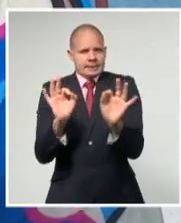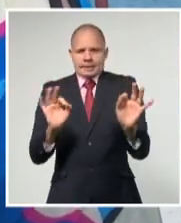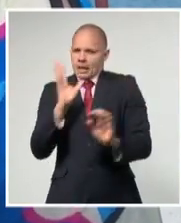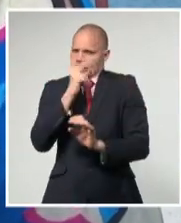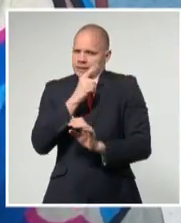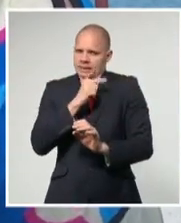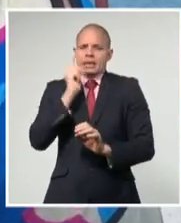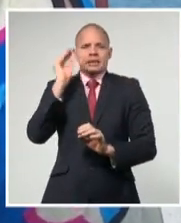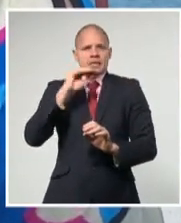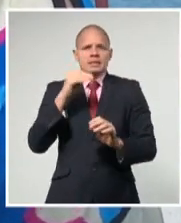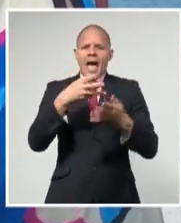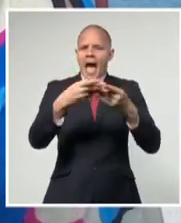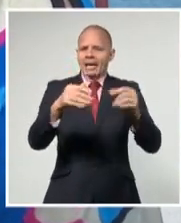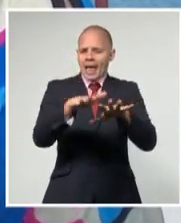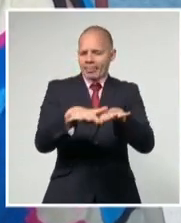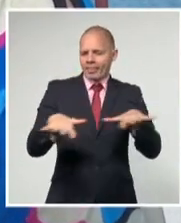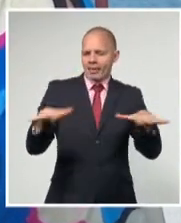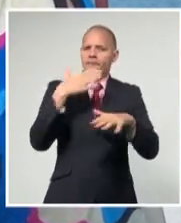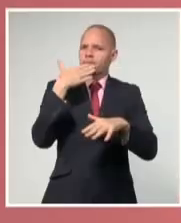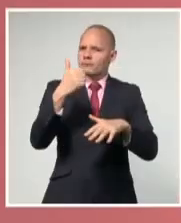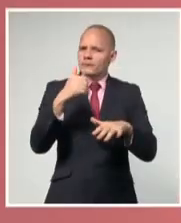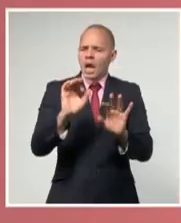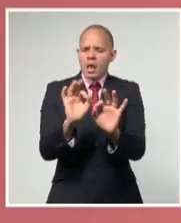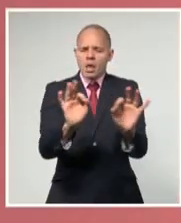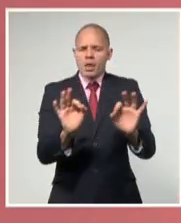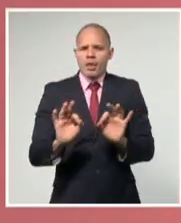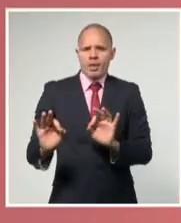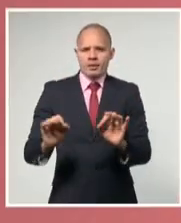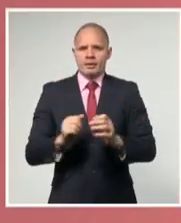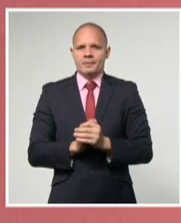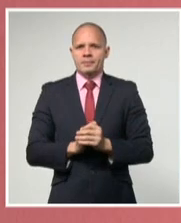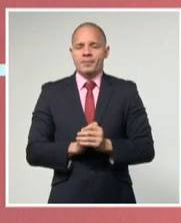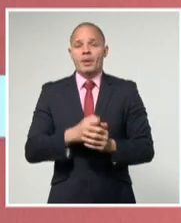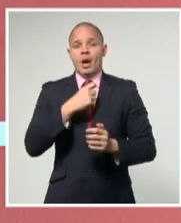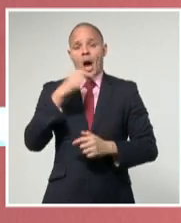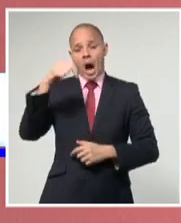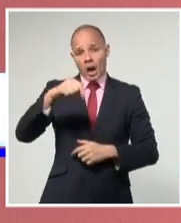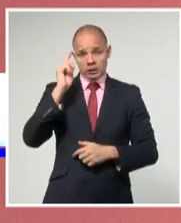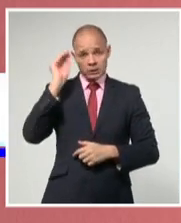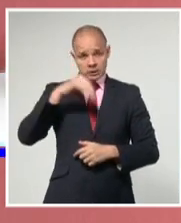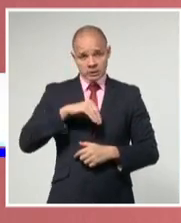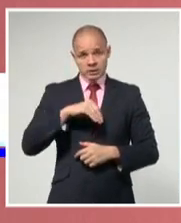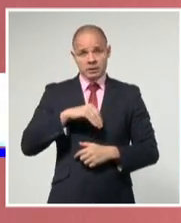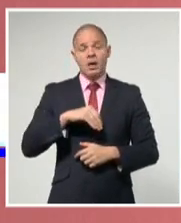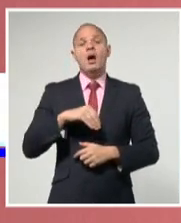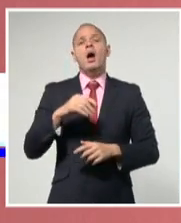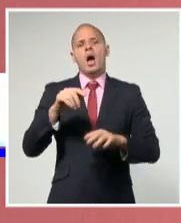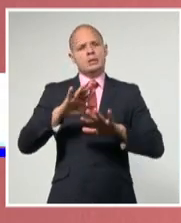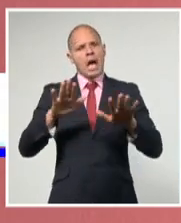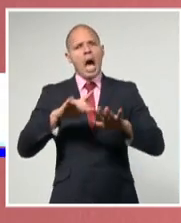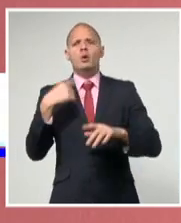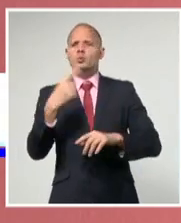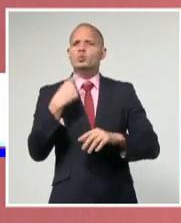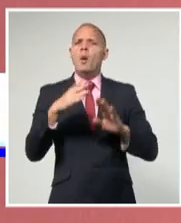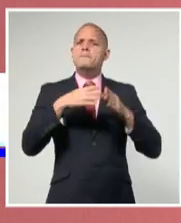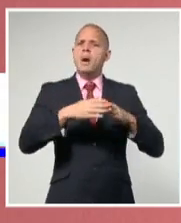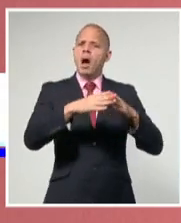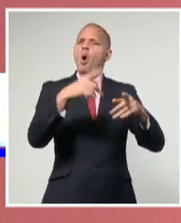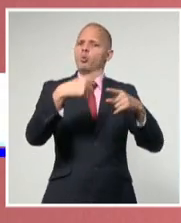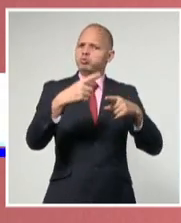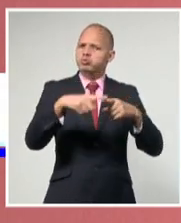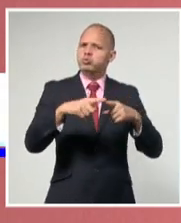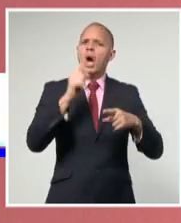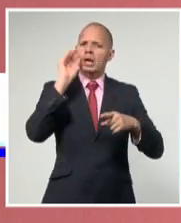playa de la duna y de todas las áreas aledañas a la misma tenemos los barcos de la reparación en órbita que aproximadamente hay uno que debe estar limpia y otro que se contrató la